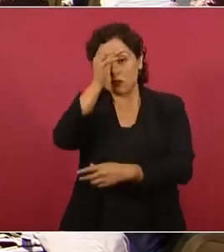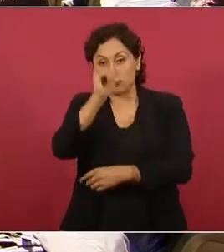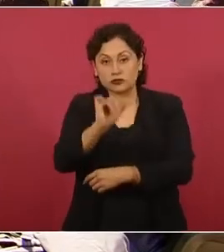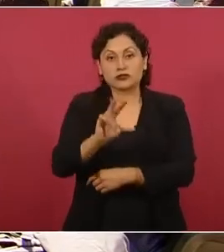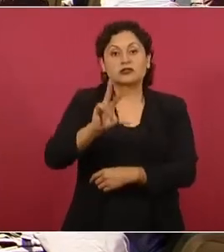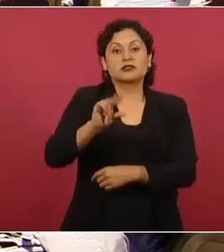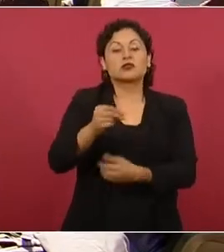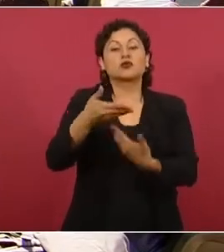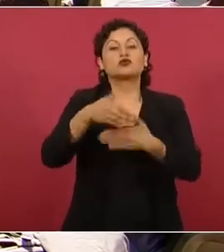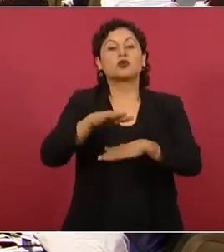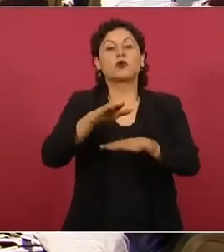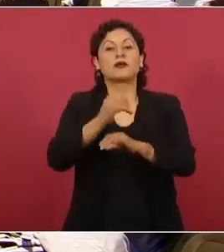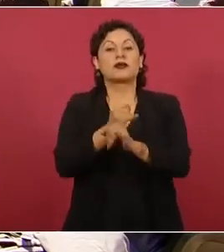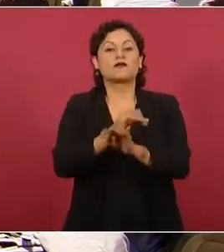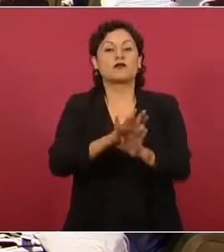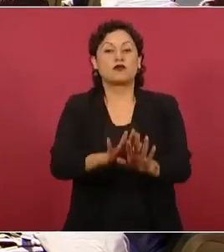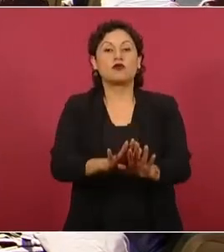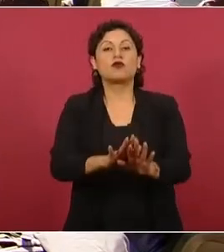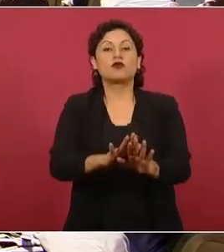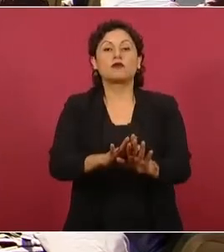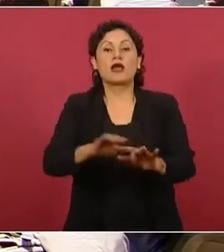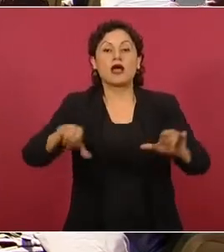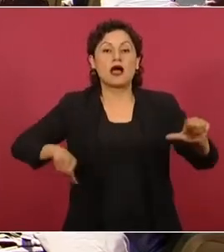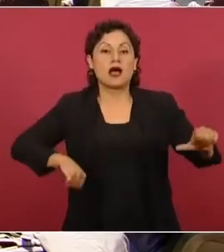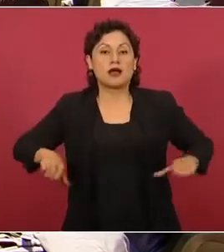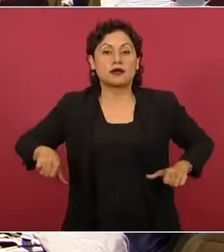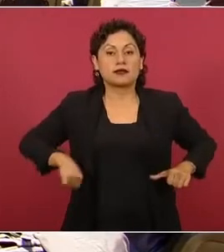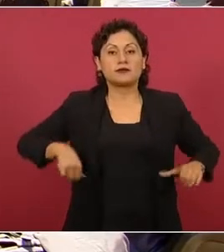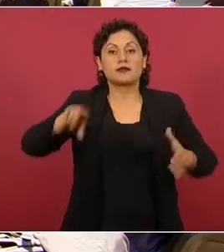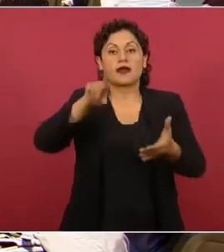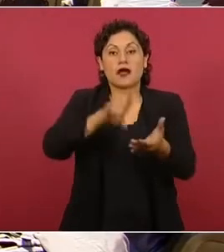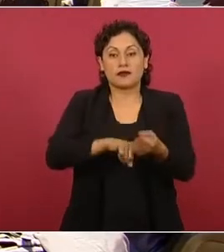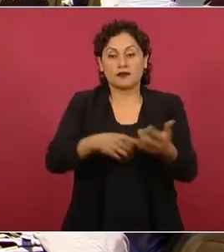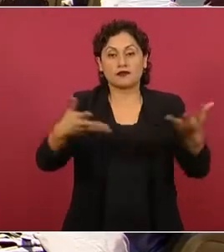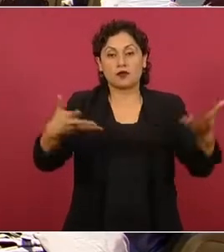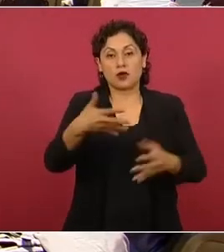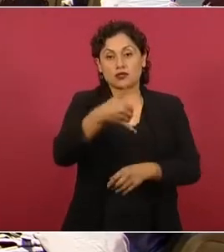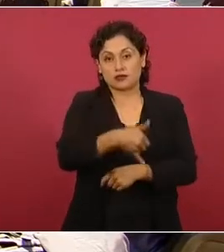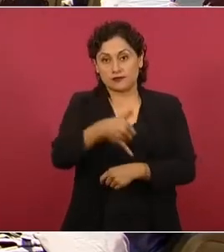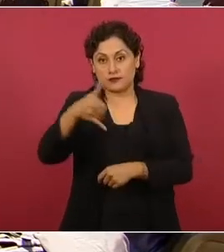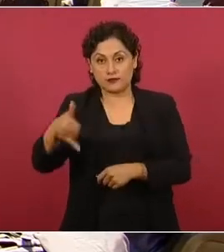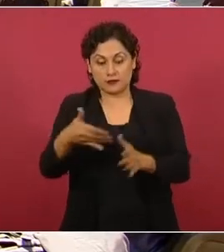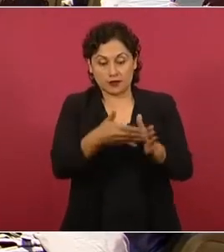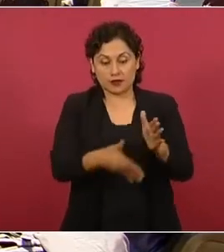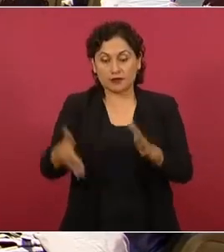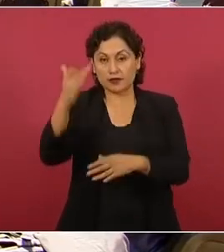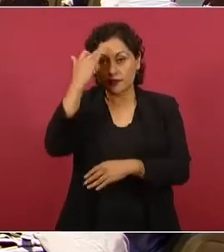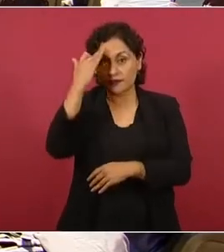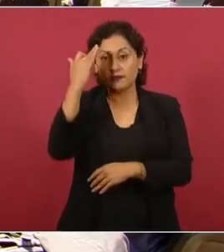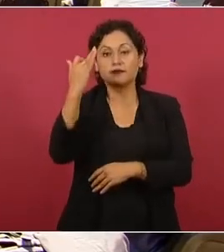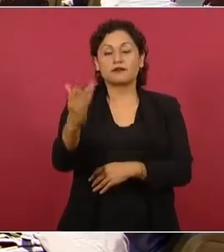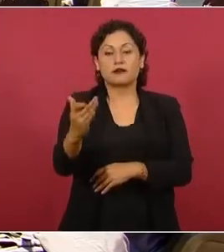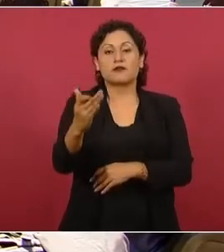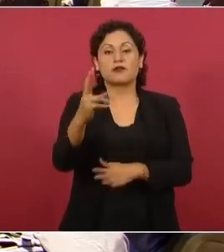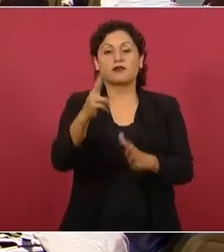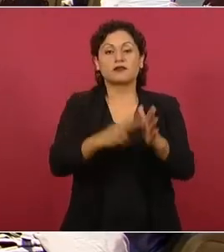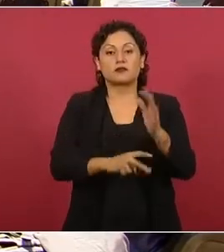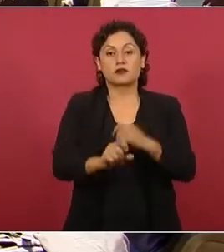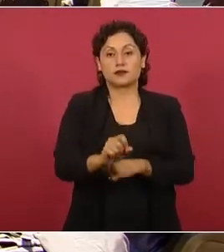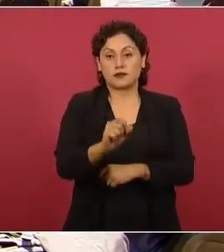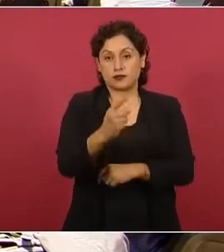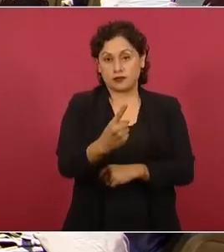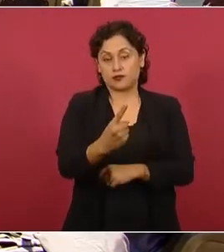de actividades del Instituto del Fondo Nacional de la Vivienda de los Trabajadores correspondientes al ejercicio